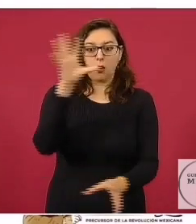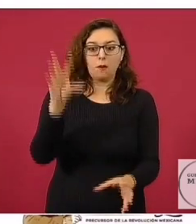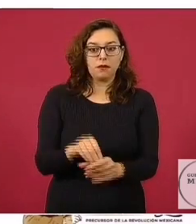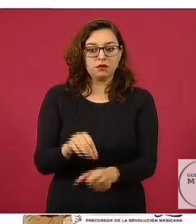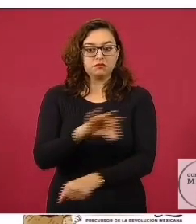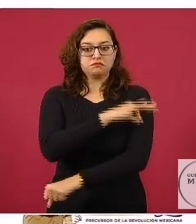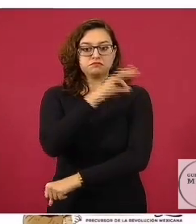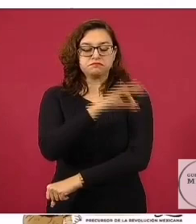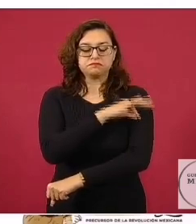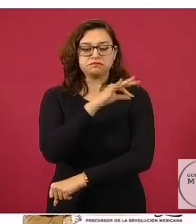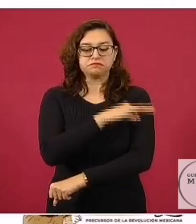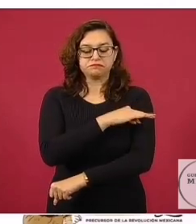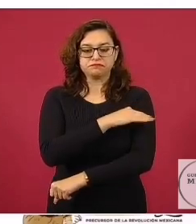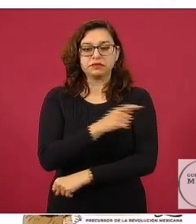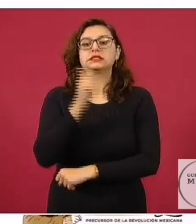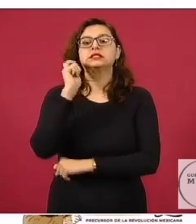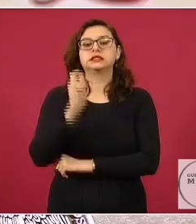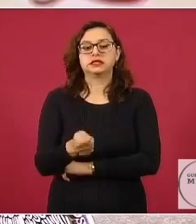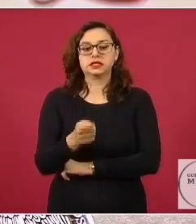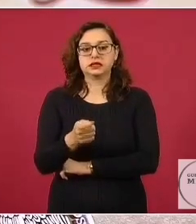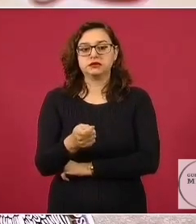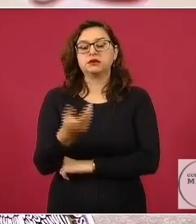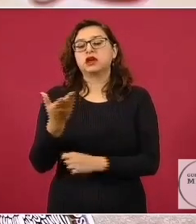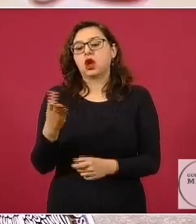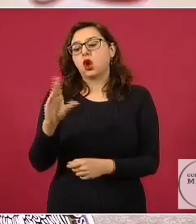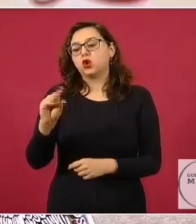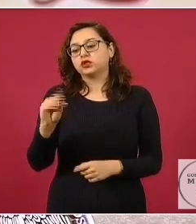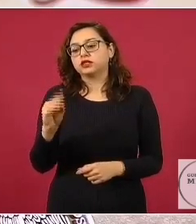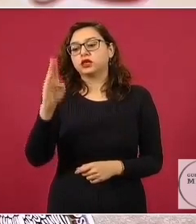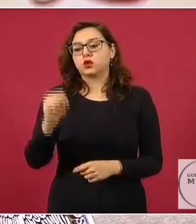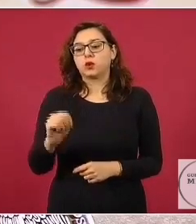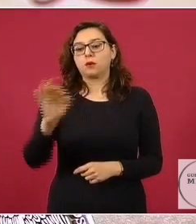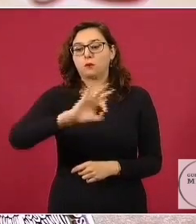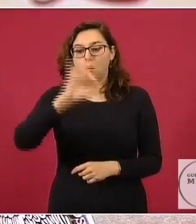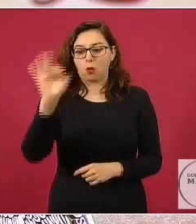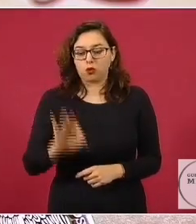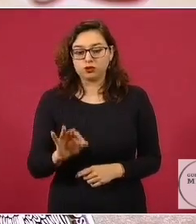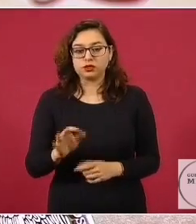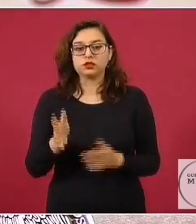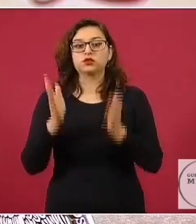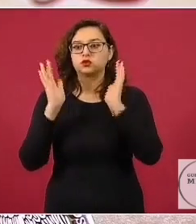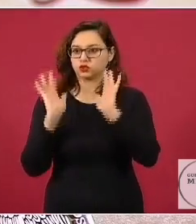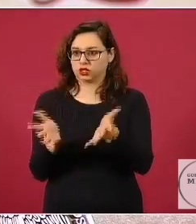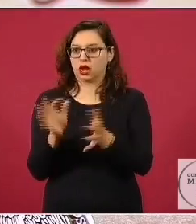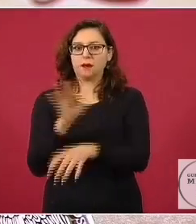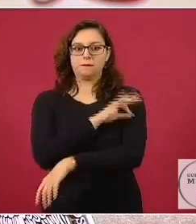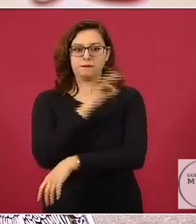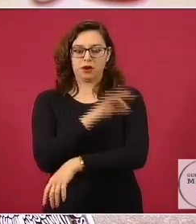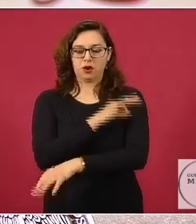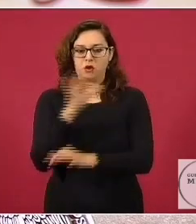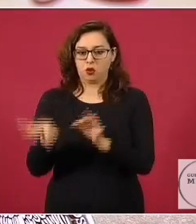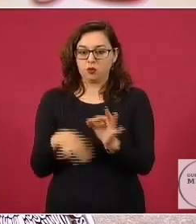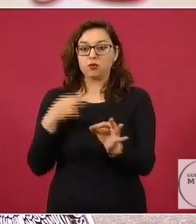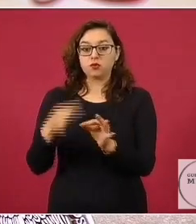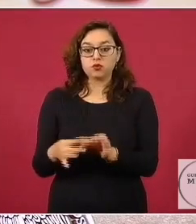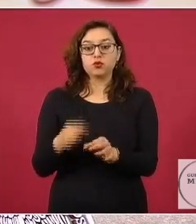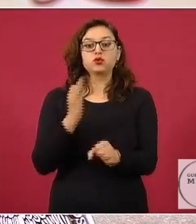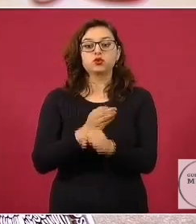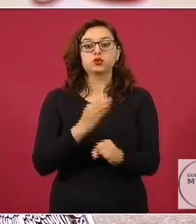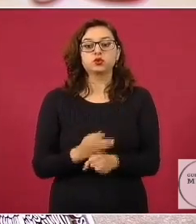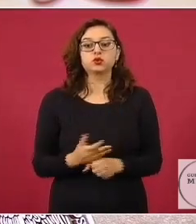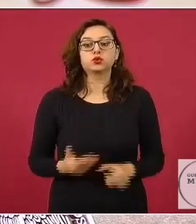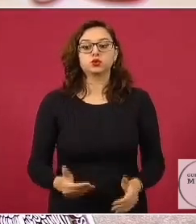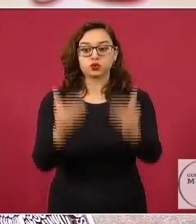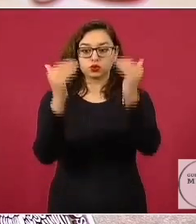una cobertura general de 89% para las personas adultas. Y hoy mostramos un detalle que